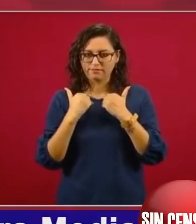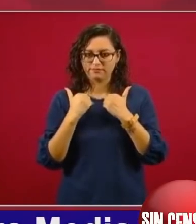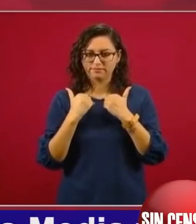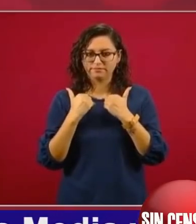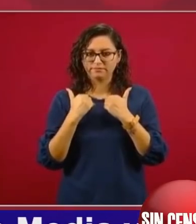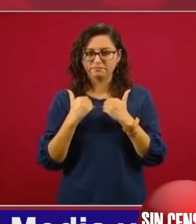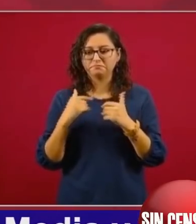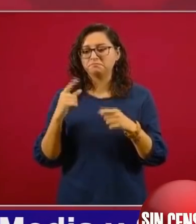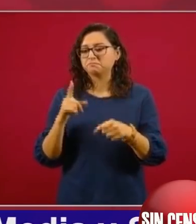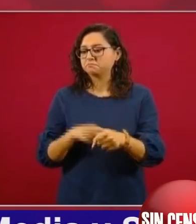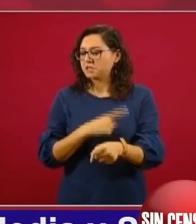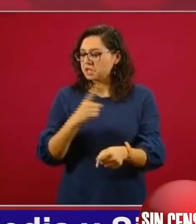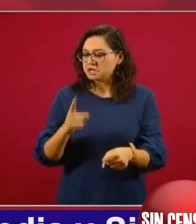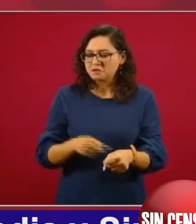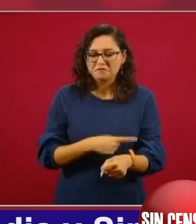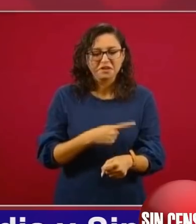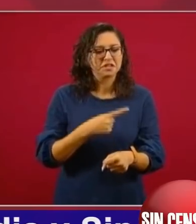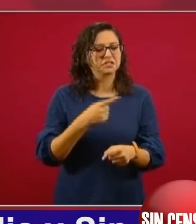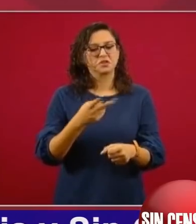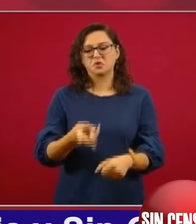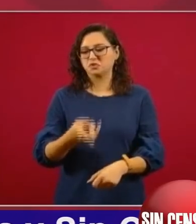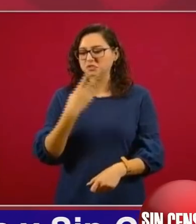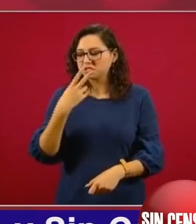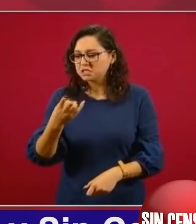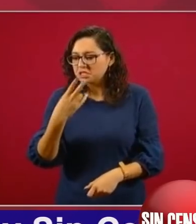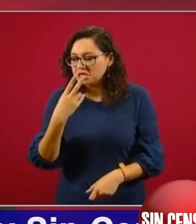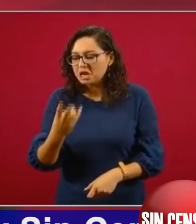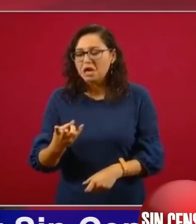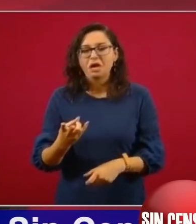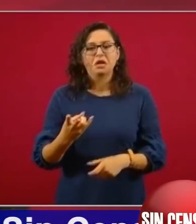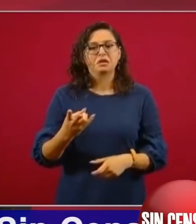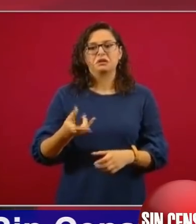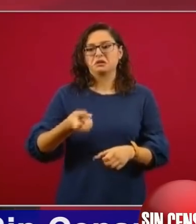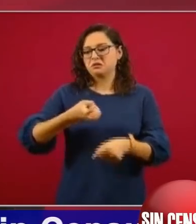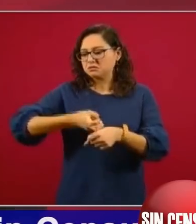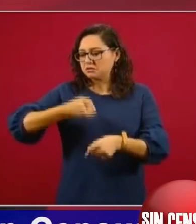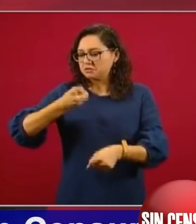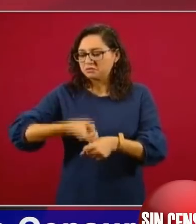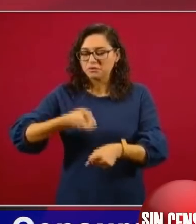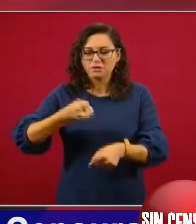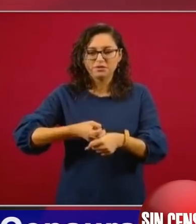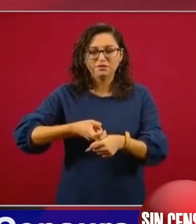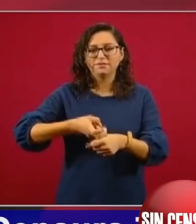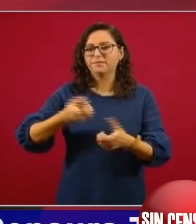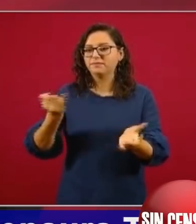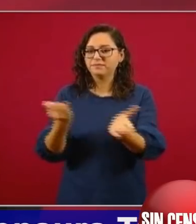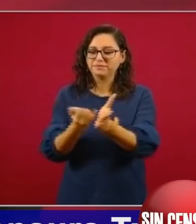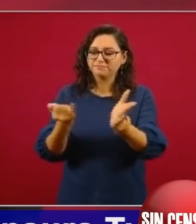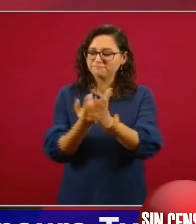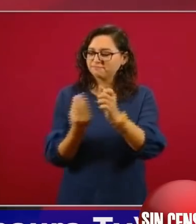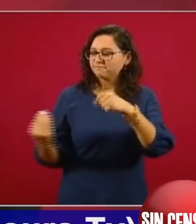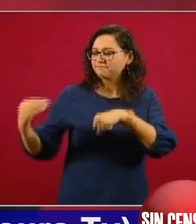ni a los refrescos, ni a los cigarros, ni a la cerveza,